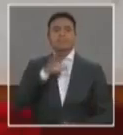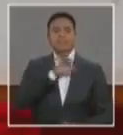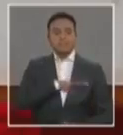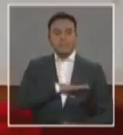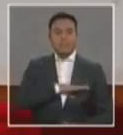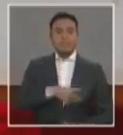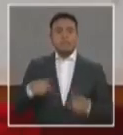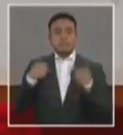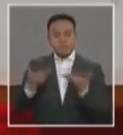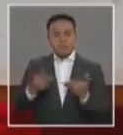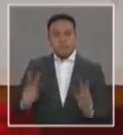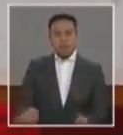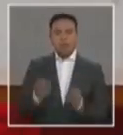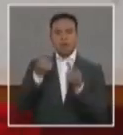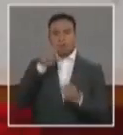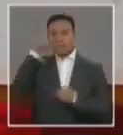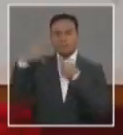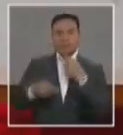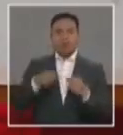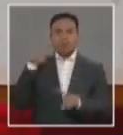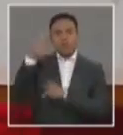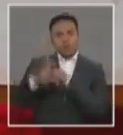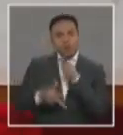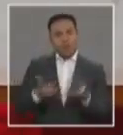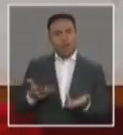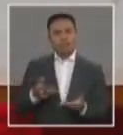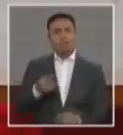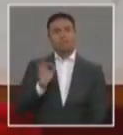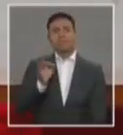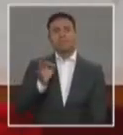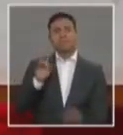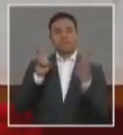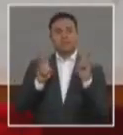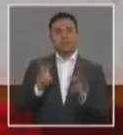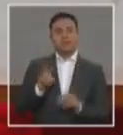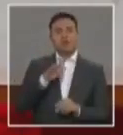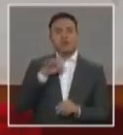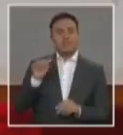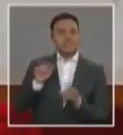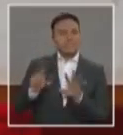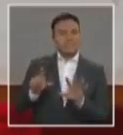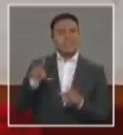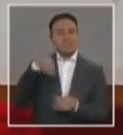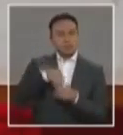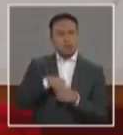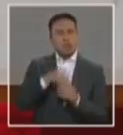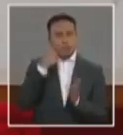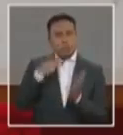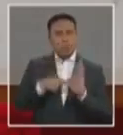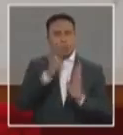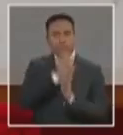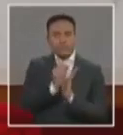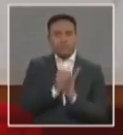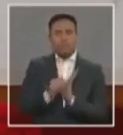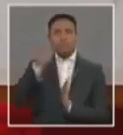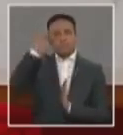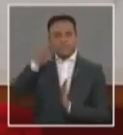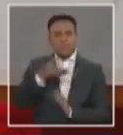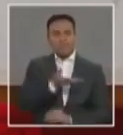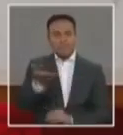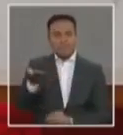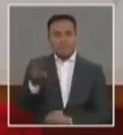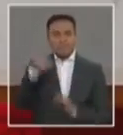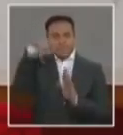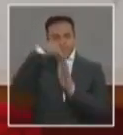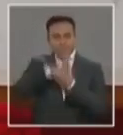un estudio bastante importante que me gustaría después compartírselos porque de verdad Ahí está lo que realmente se ha cumplido hasta hoy no Y